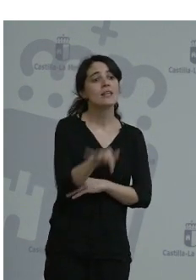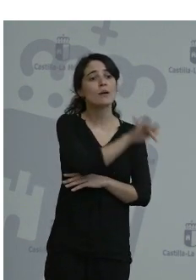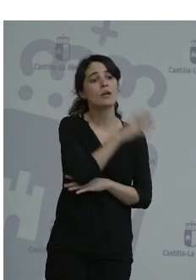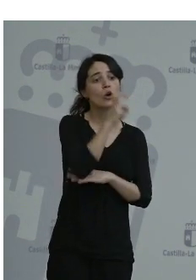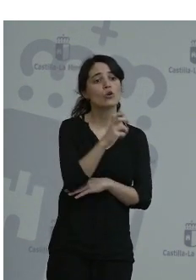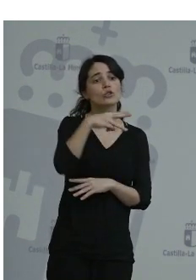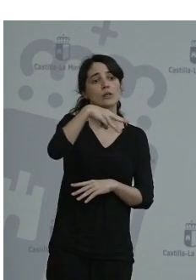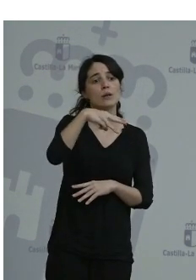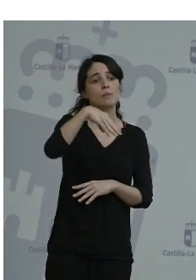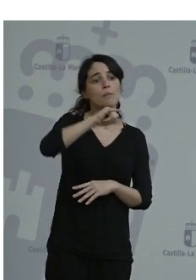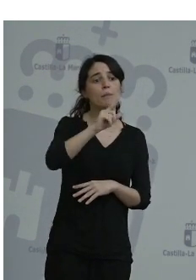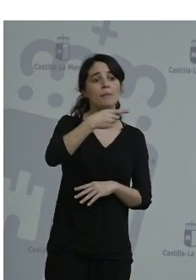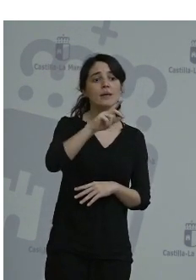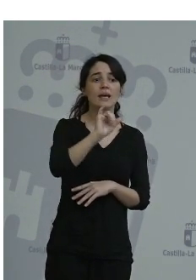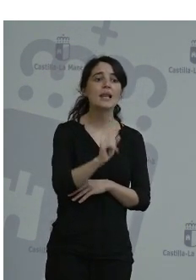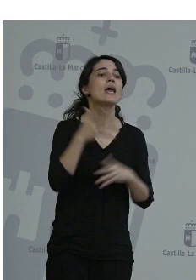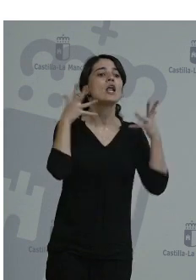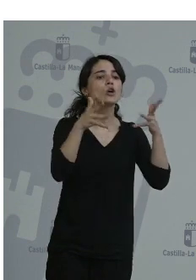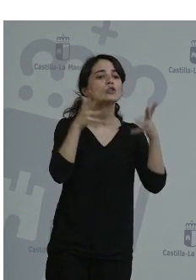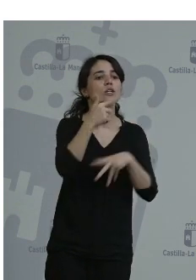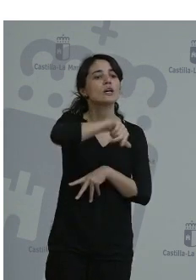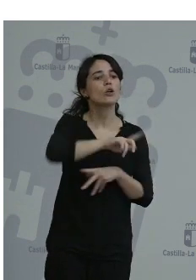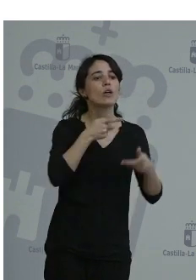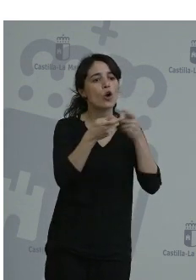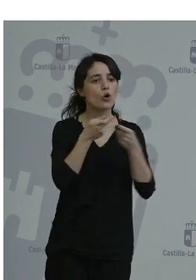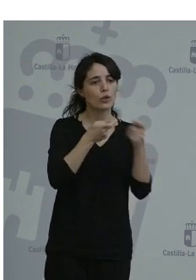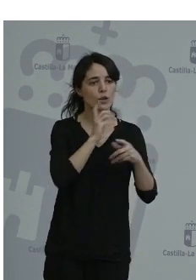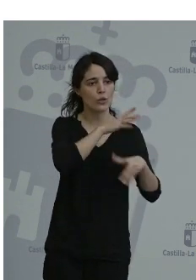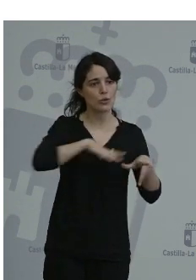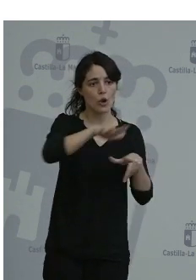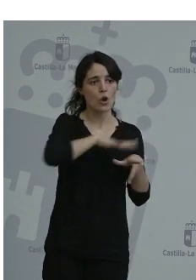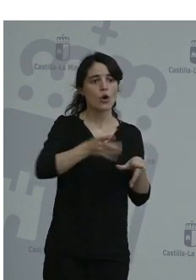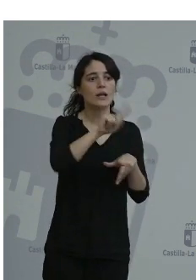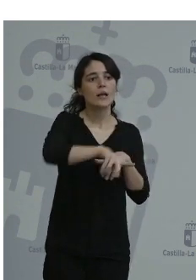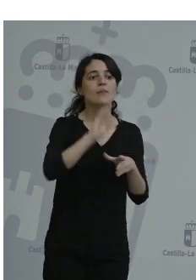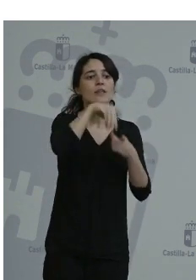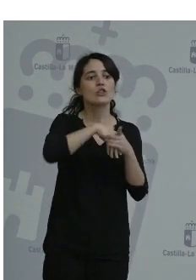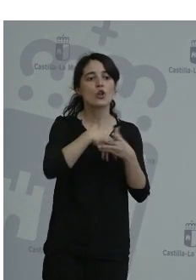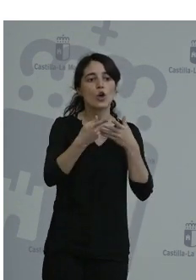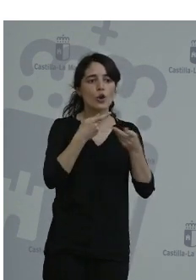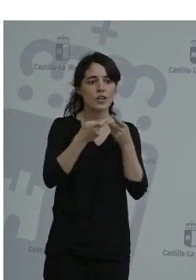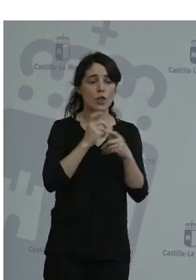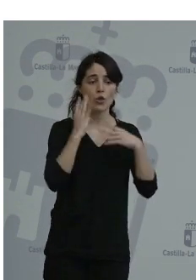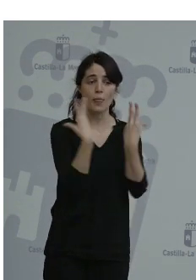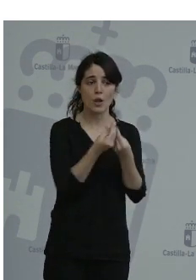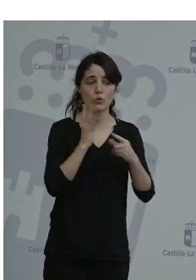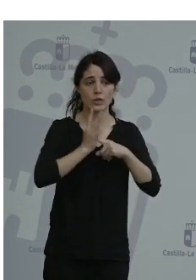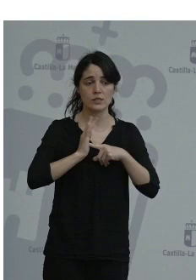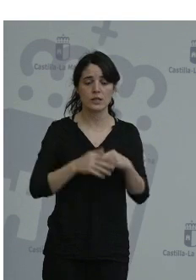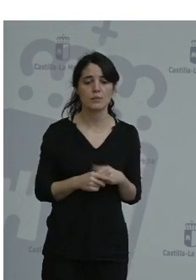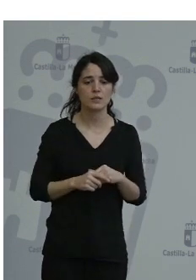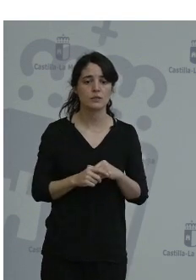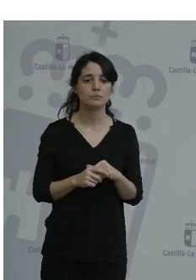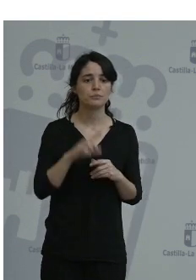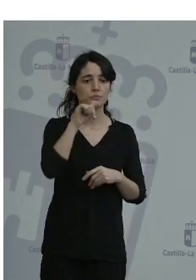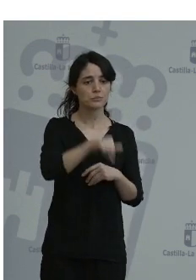viceconsejero de Administración Local y Coordinación Administrativa de la Junta de Castilla-La Mancha. Va a darnos la